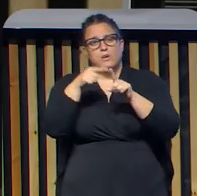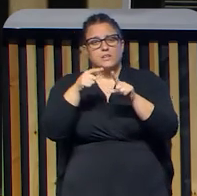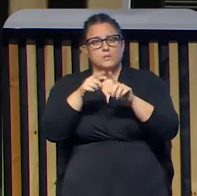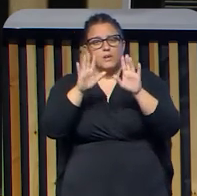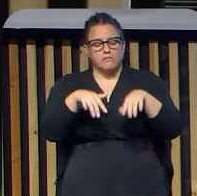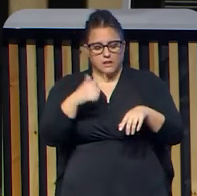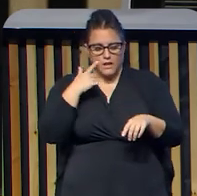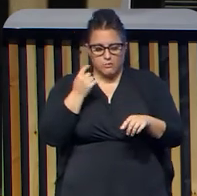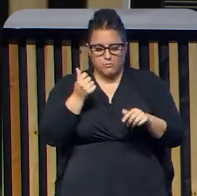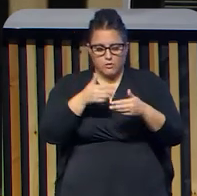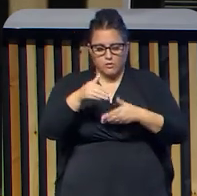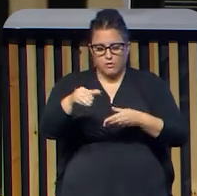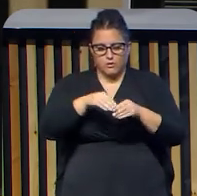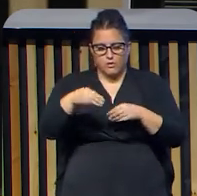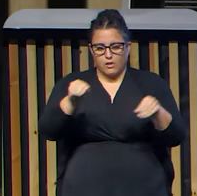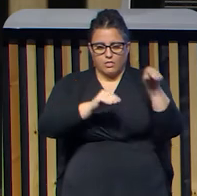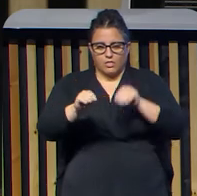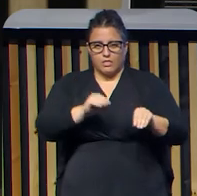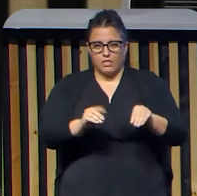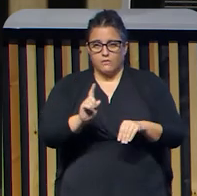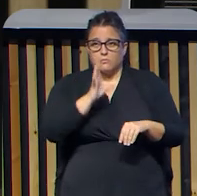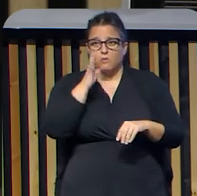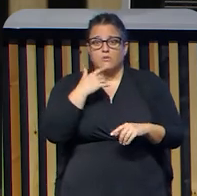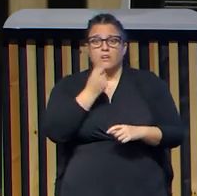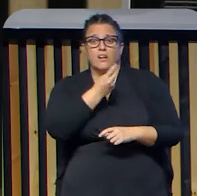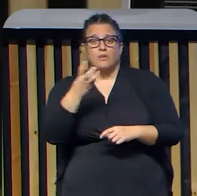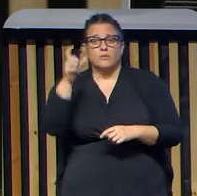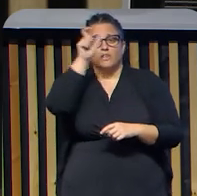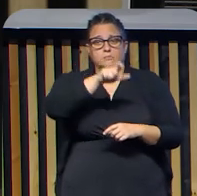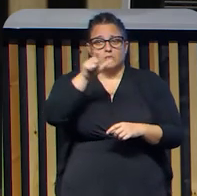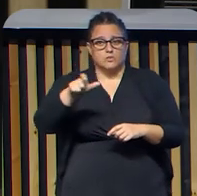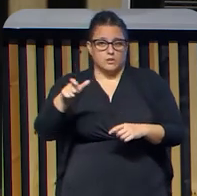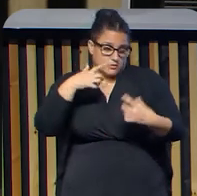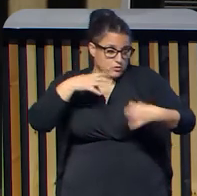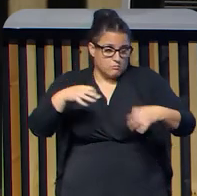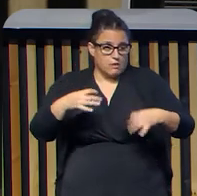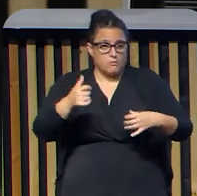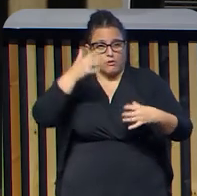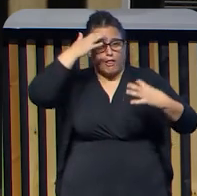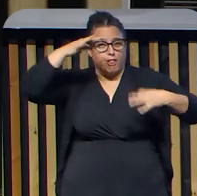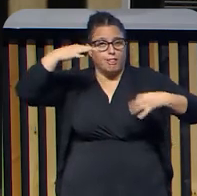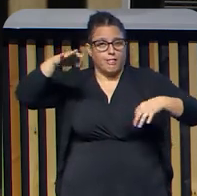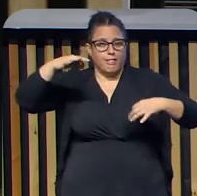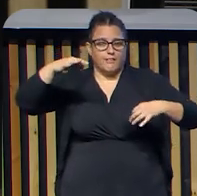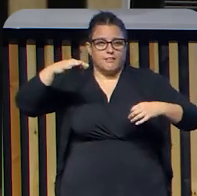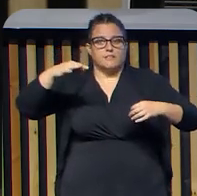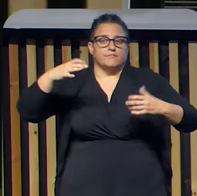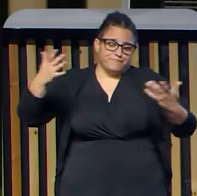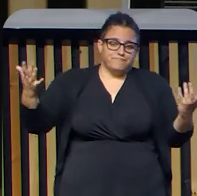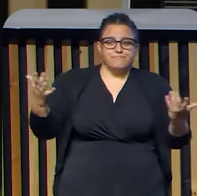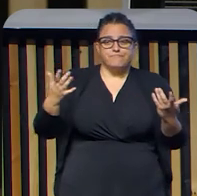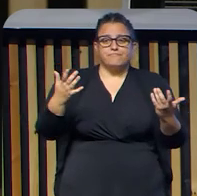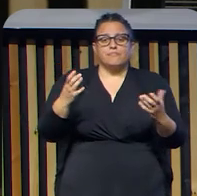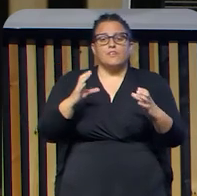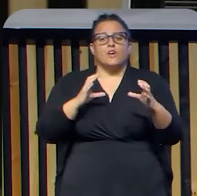ingenua puede tener nada Claro lo de comunicación Clara es hombre que no haya un desparrame de mayúsculas que además